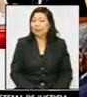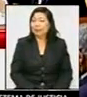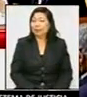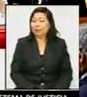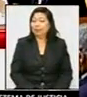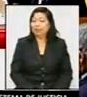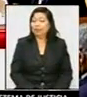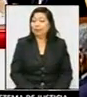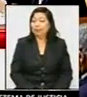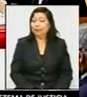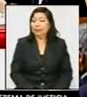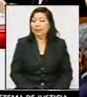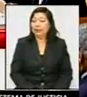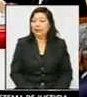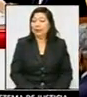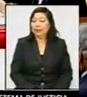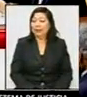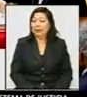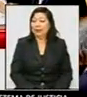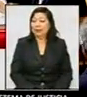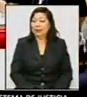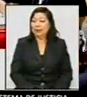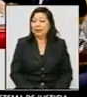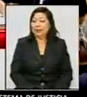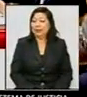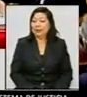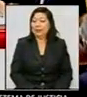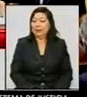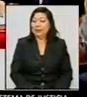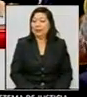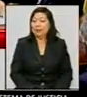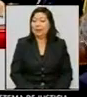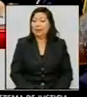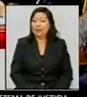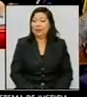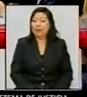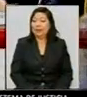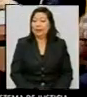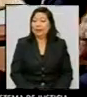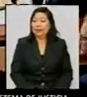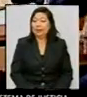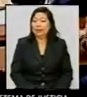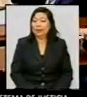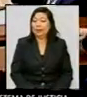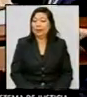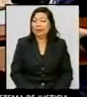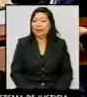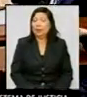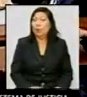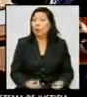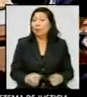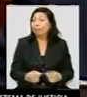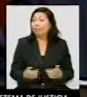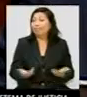Presidente, cuando